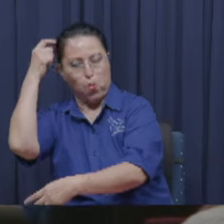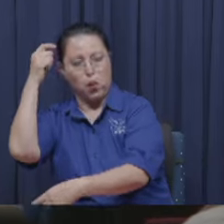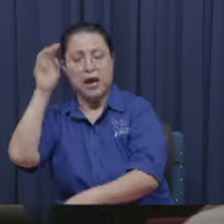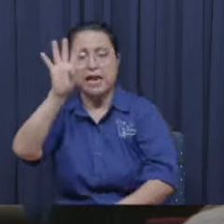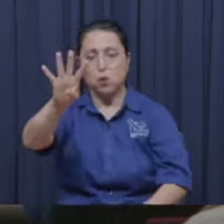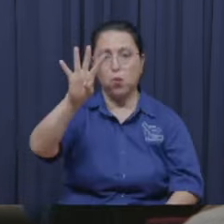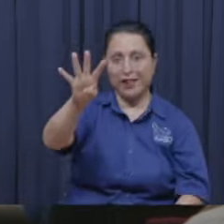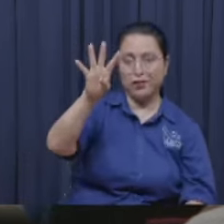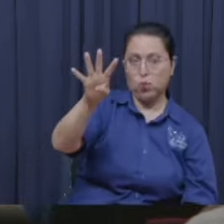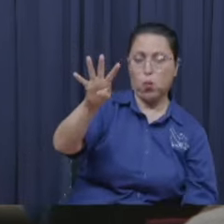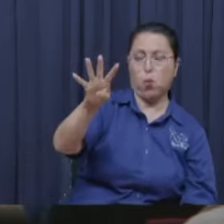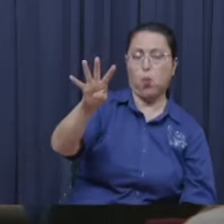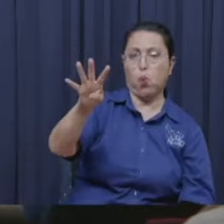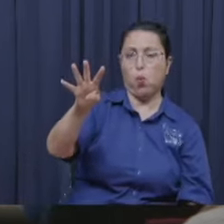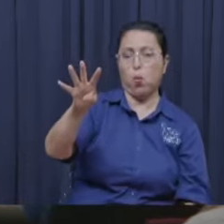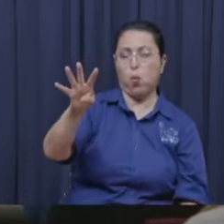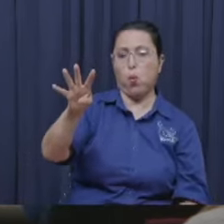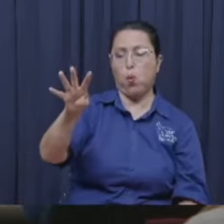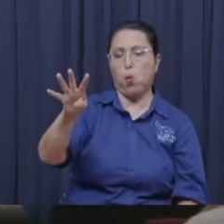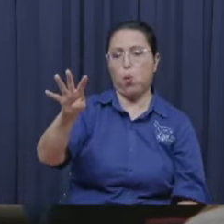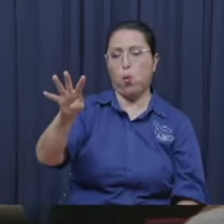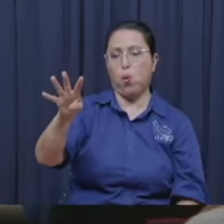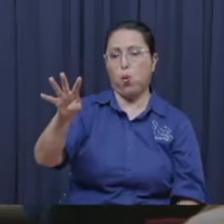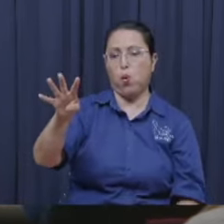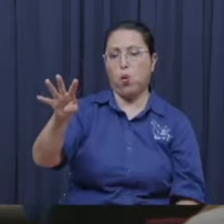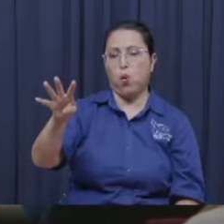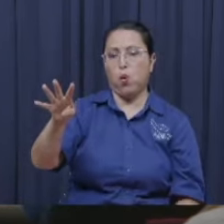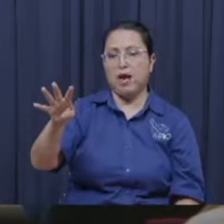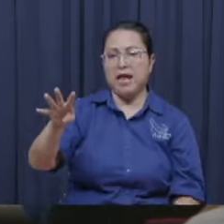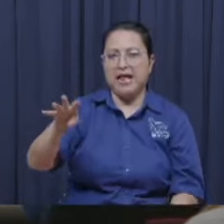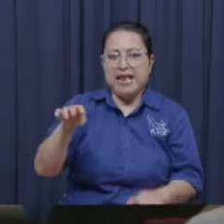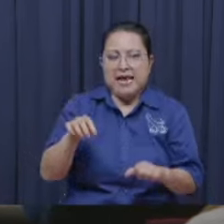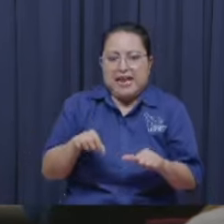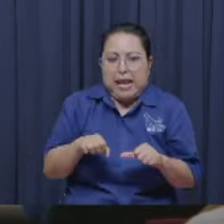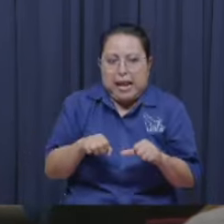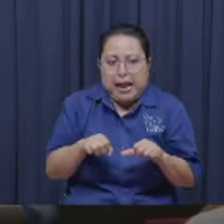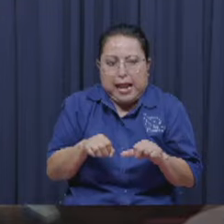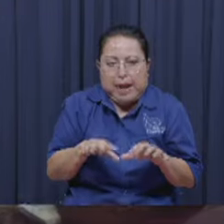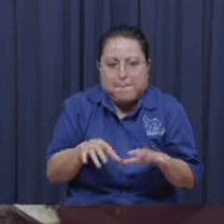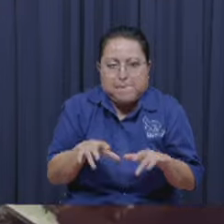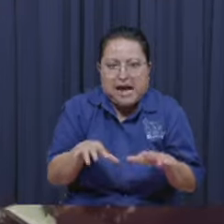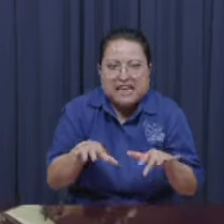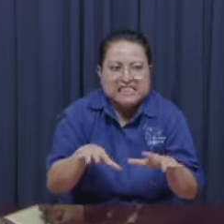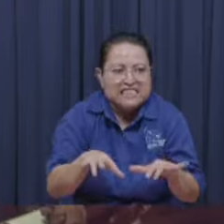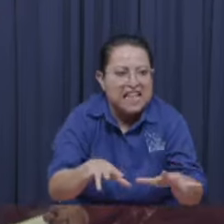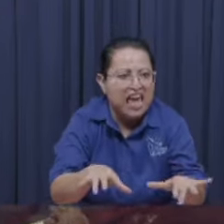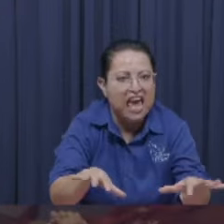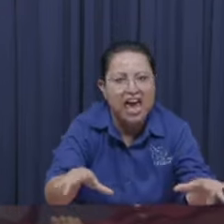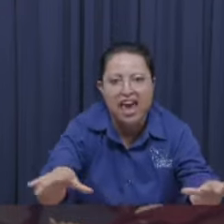¿Cuál es el cuarto? La peste. La pandemia.